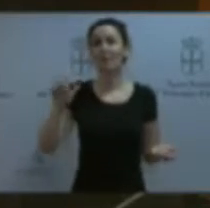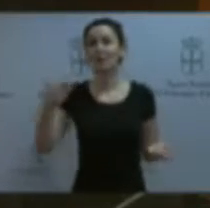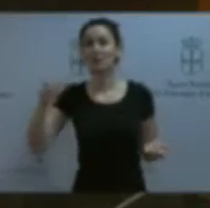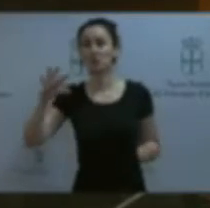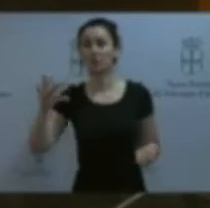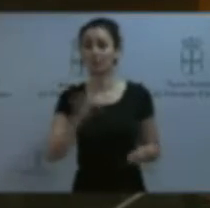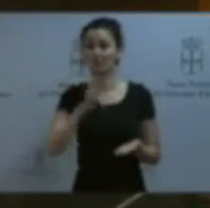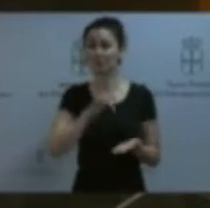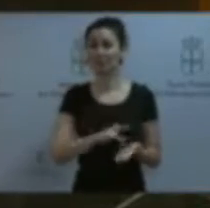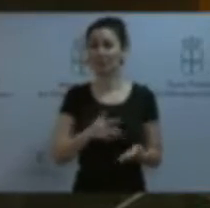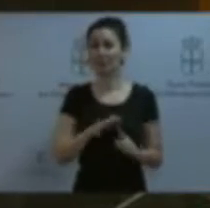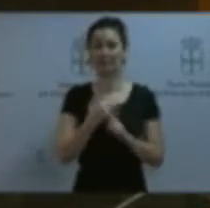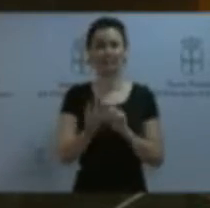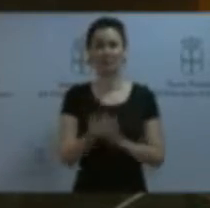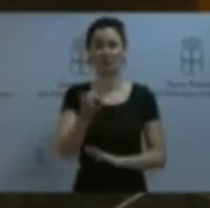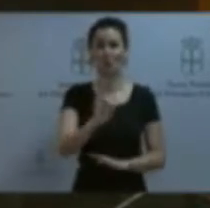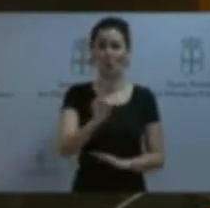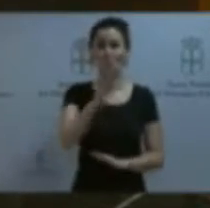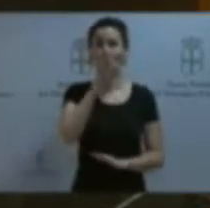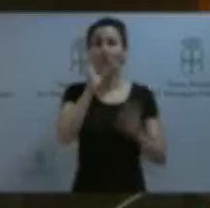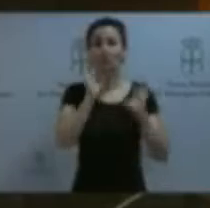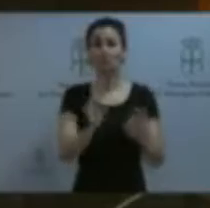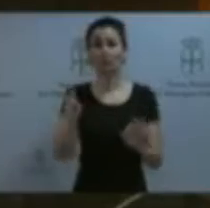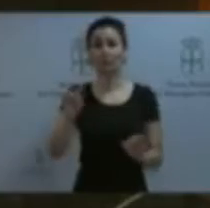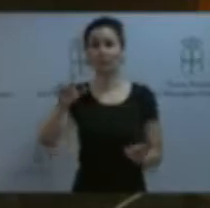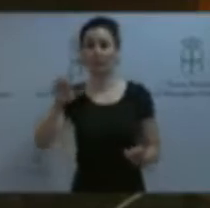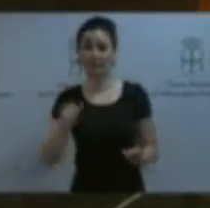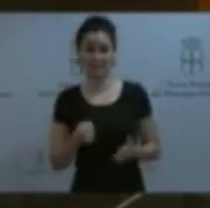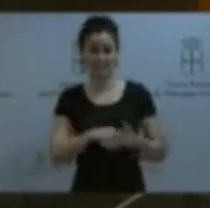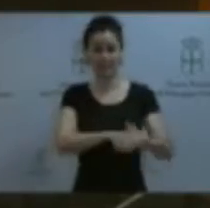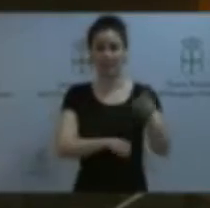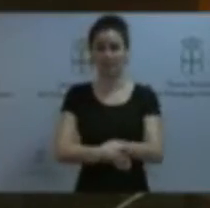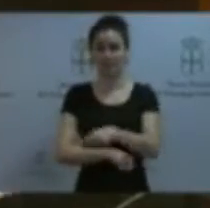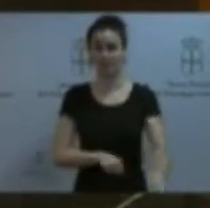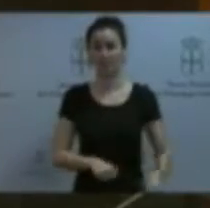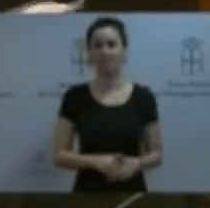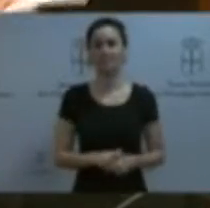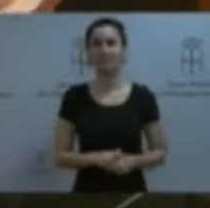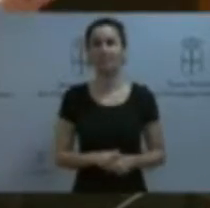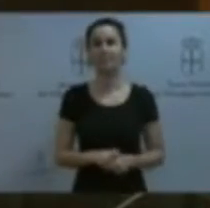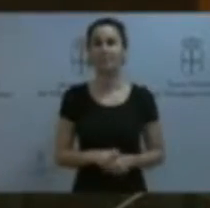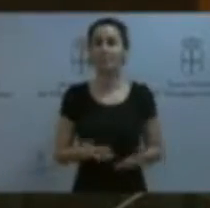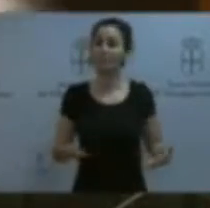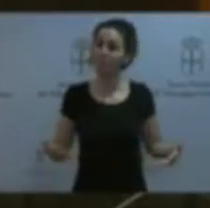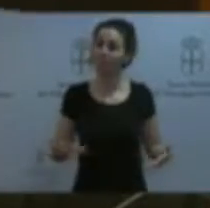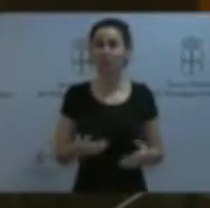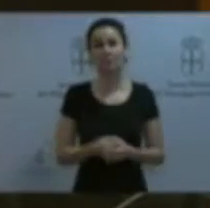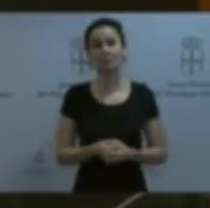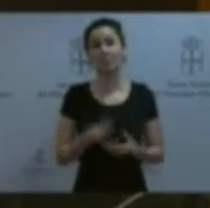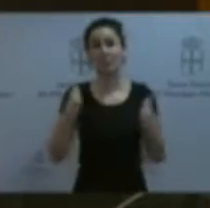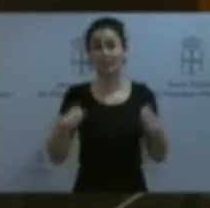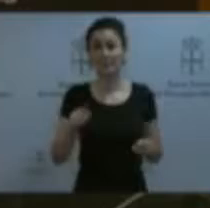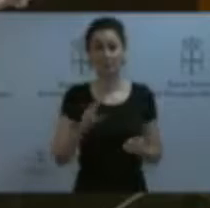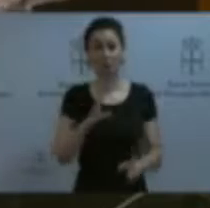estuviese pasando, ¿no? Hubo presiones políticas, Villa les presionó. Y esto se lo digo porque es lo que dice la querella de